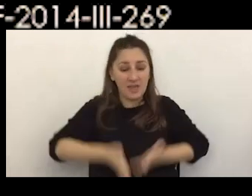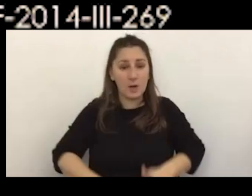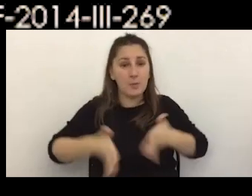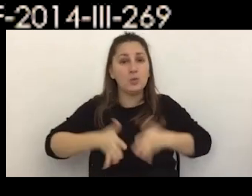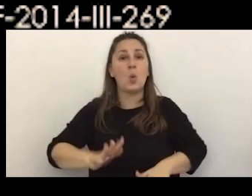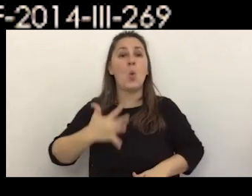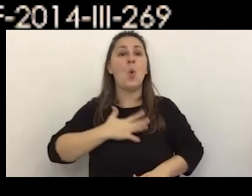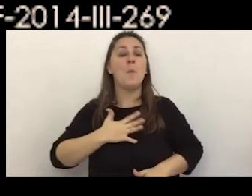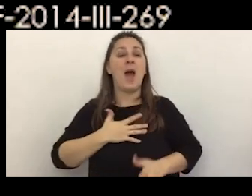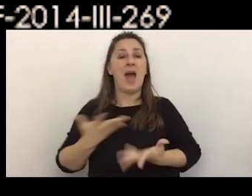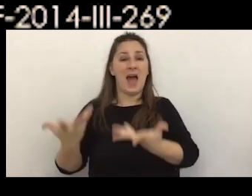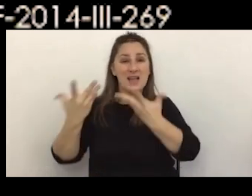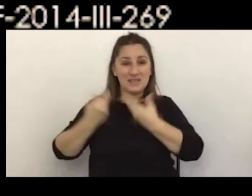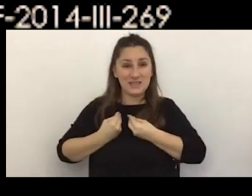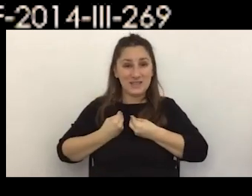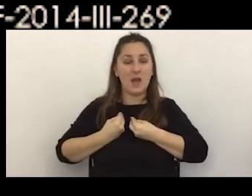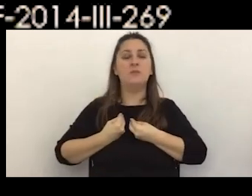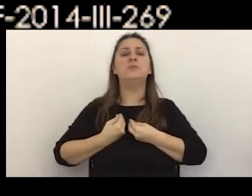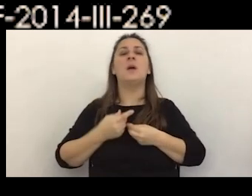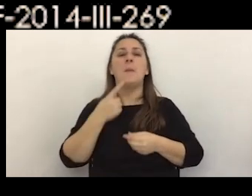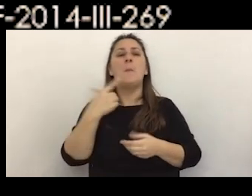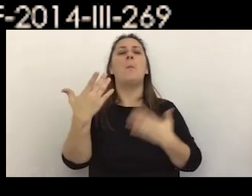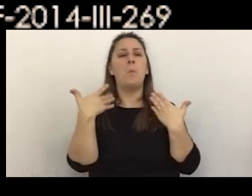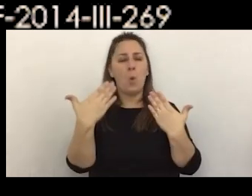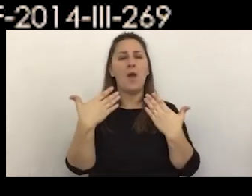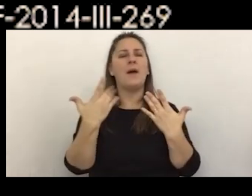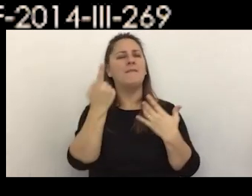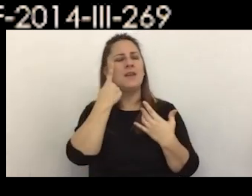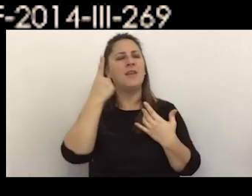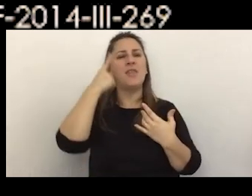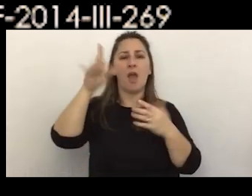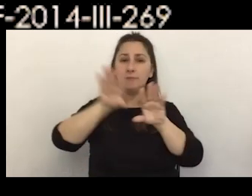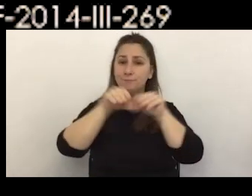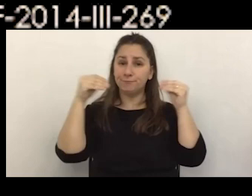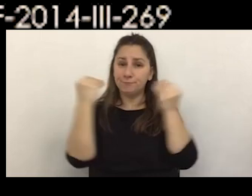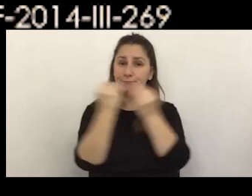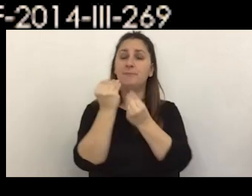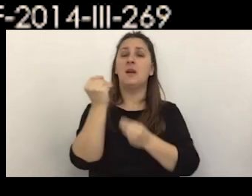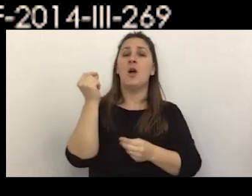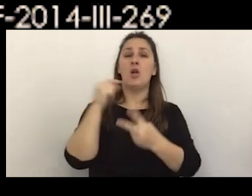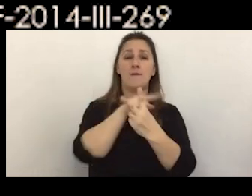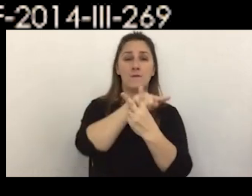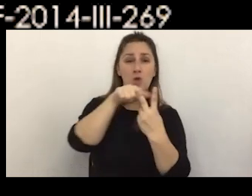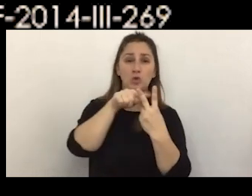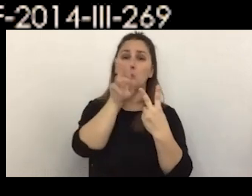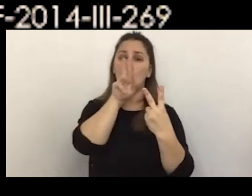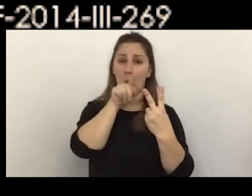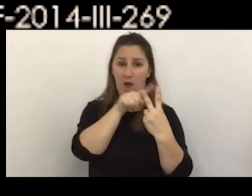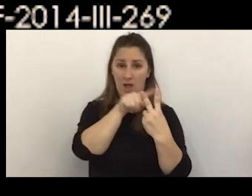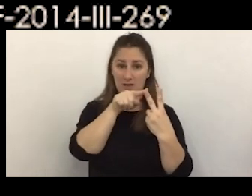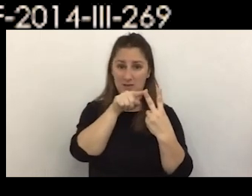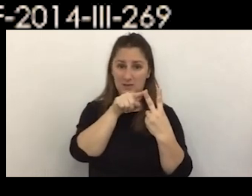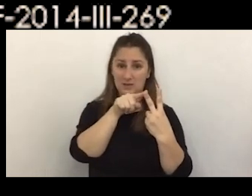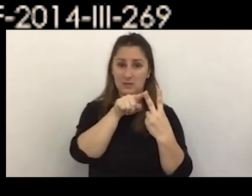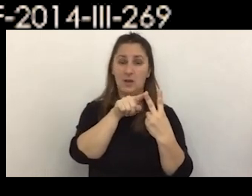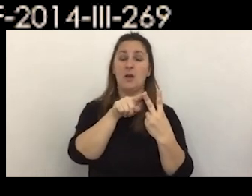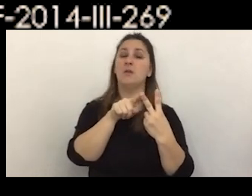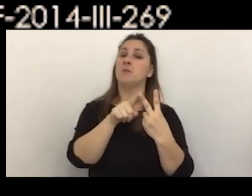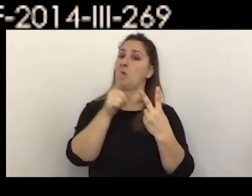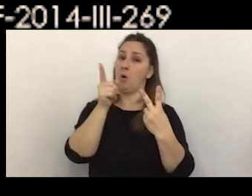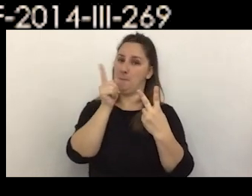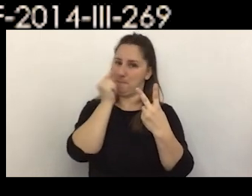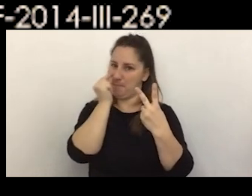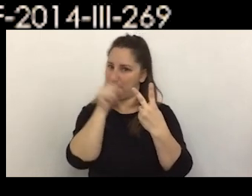texto redactado, permite concluir que, siendo los progenitores 2 mujeres, el lugar del padre como verdad biológica